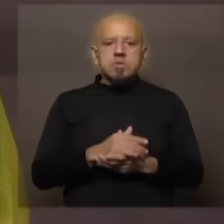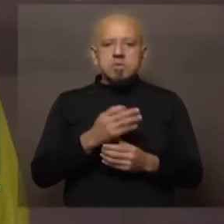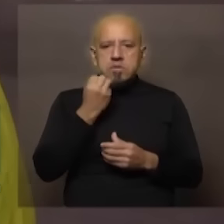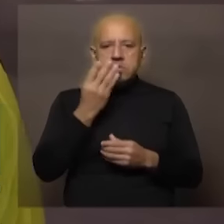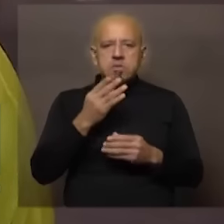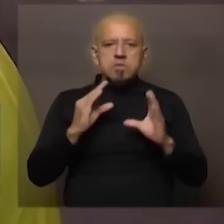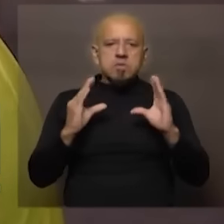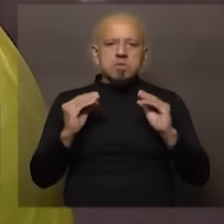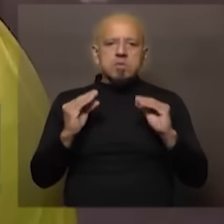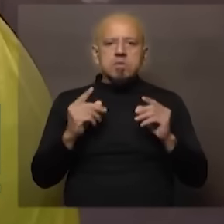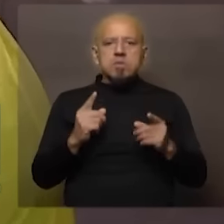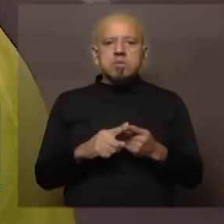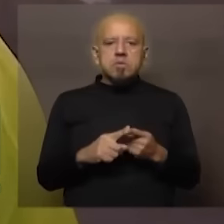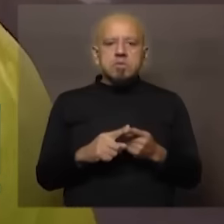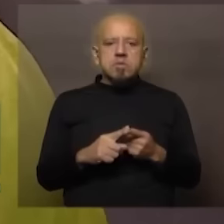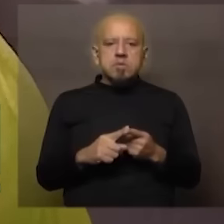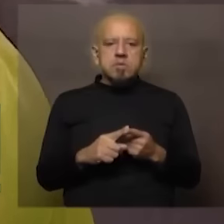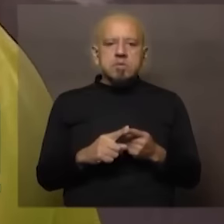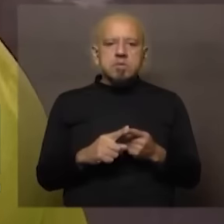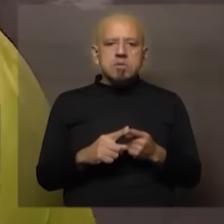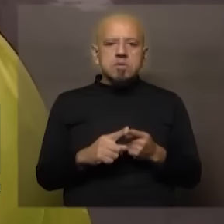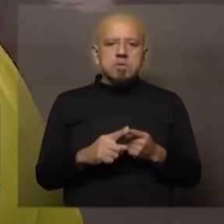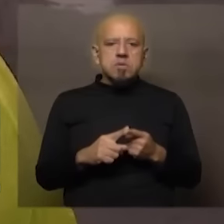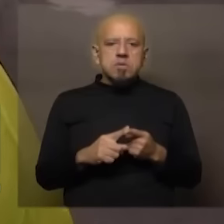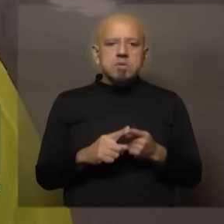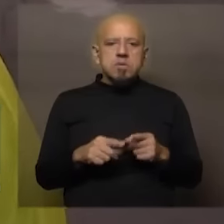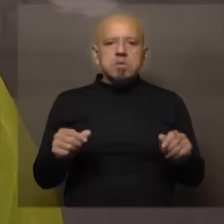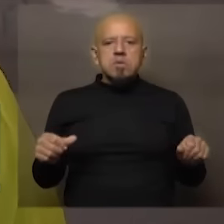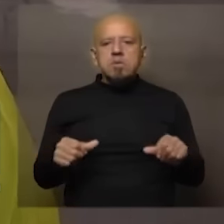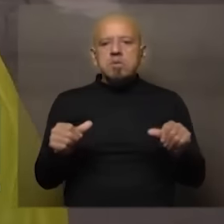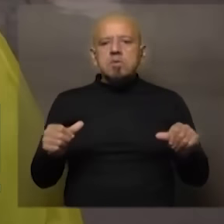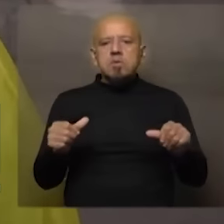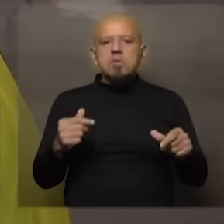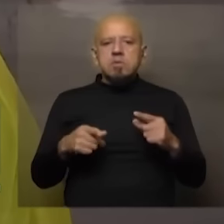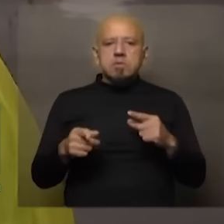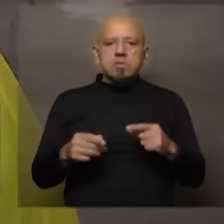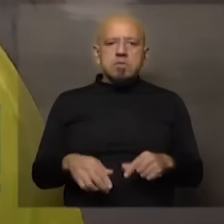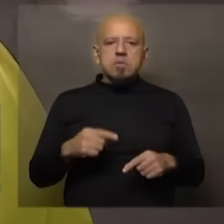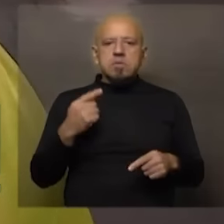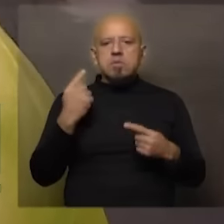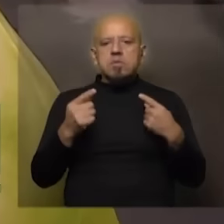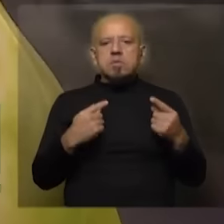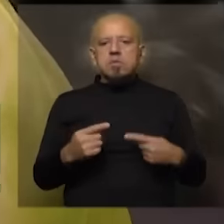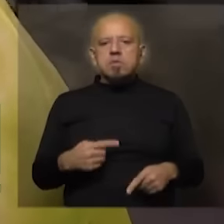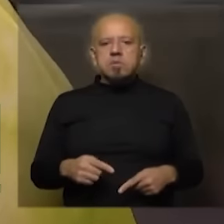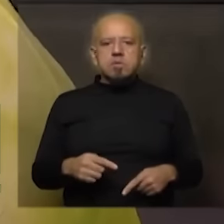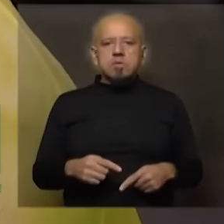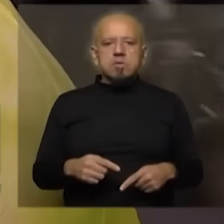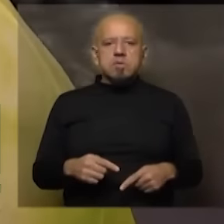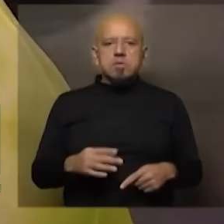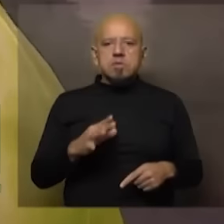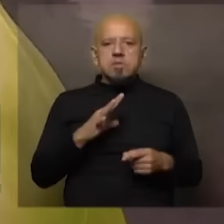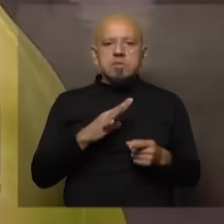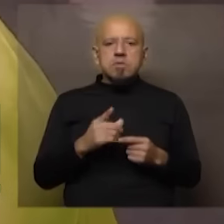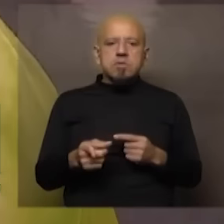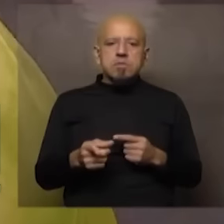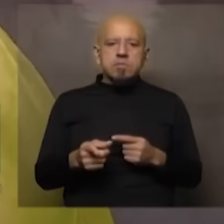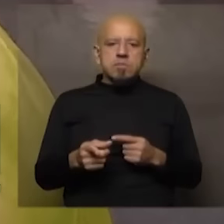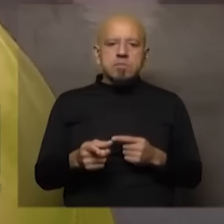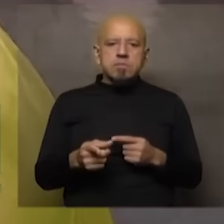todos. En realidad lo que hacemos es como ampliar un poco la voz de las diferentes cosas que nos llegan, y dentro